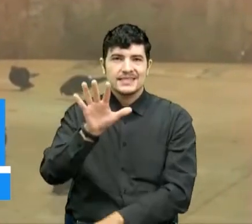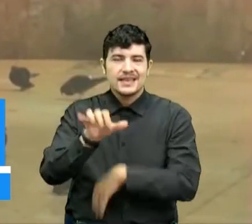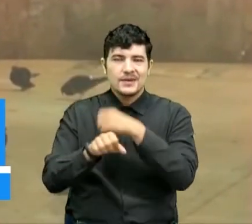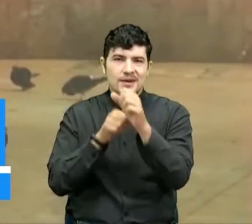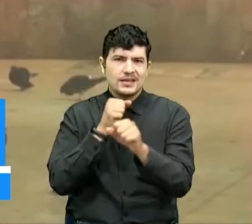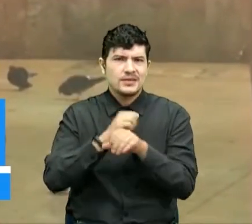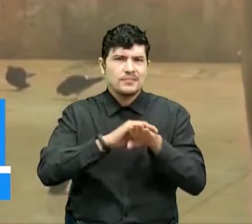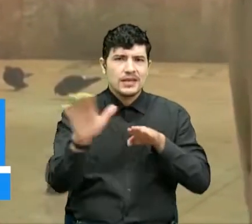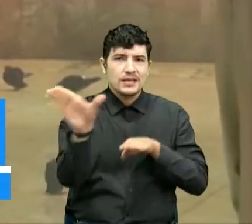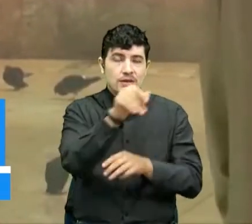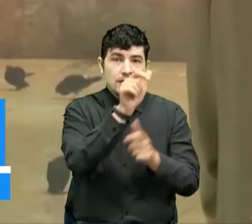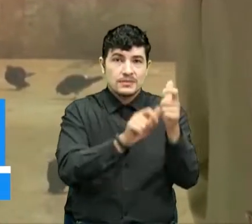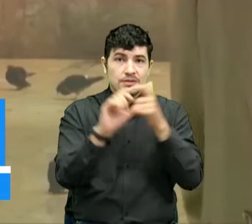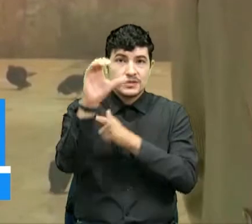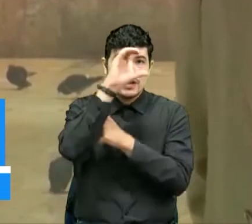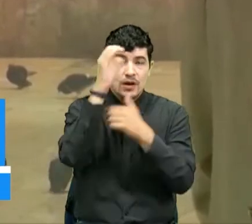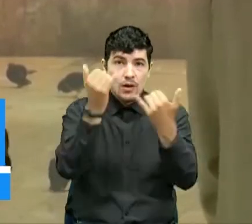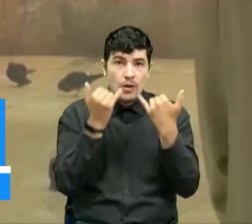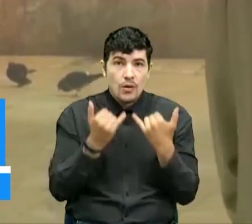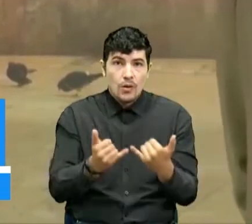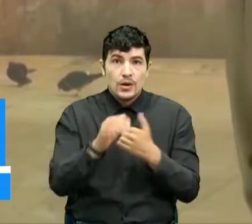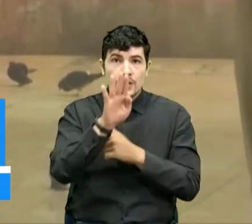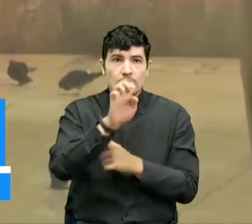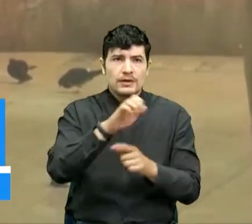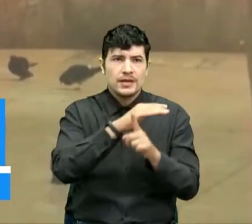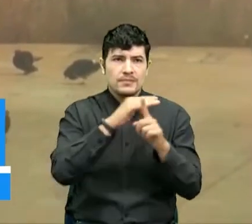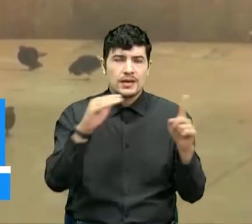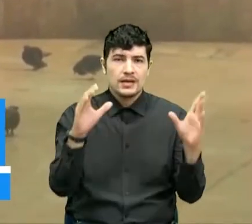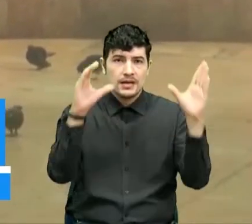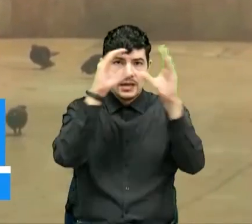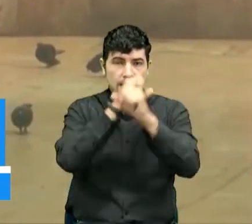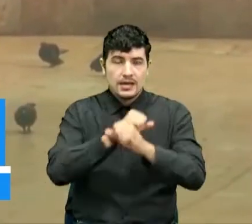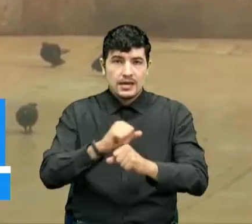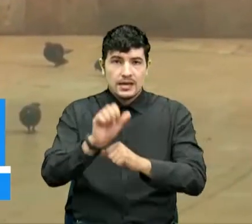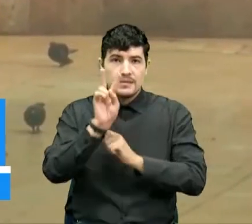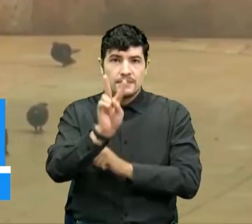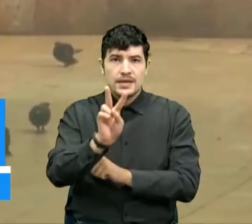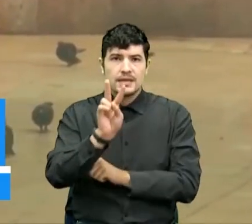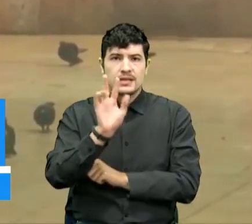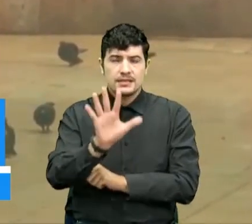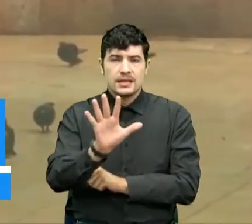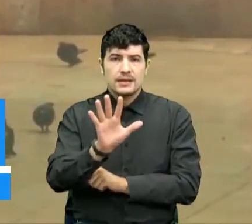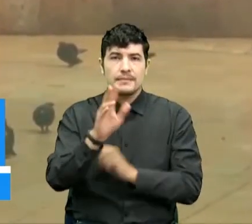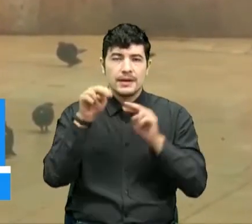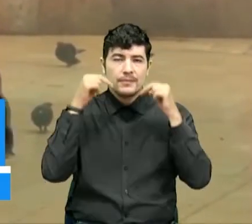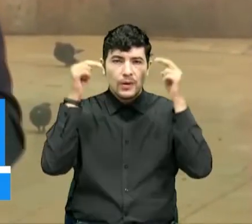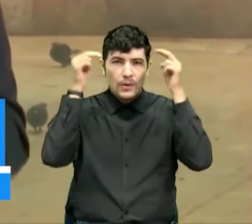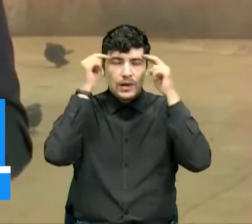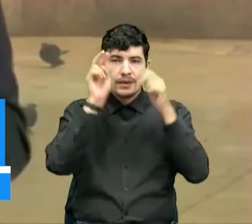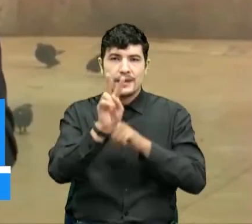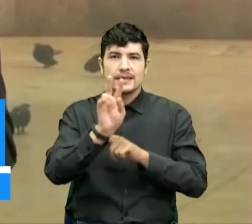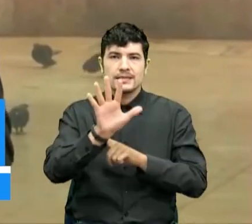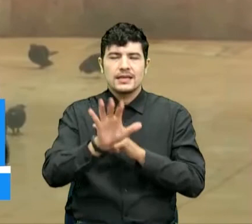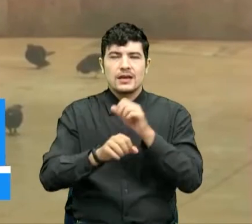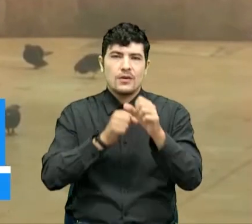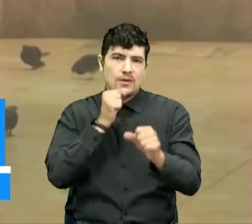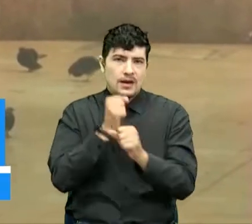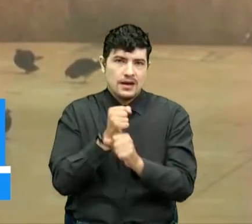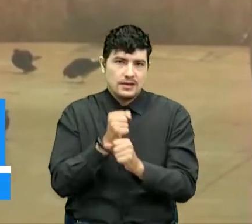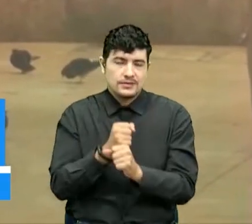todos los colombianos estén muy pendientes. Hoy, 9:30 de la noche, 25 años, Memorias 25 años, la historia detrás de la